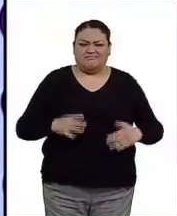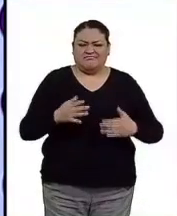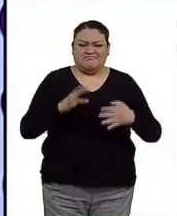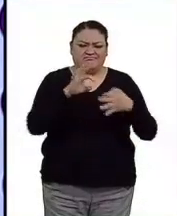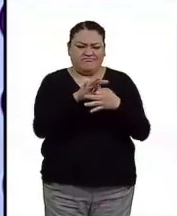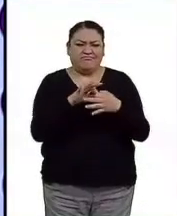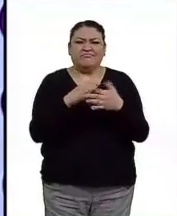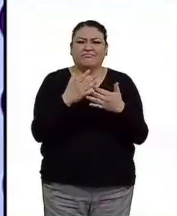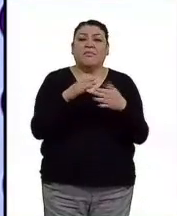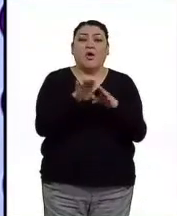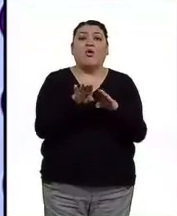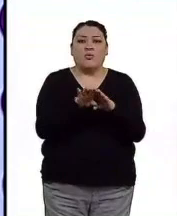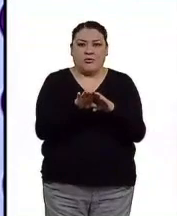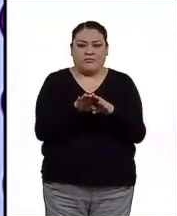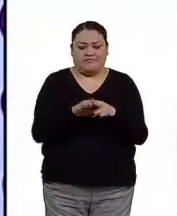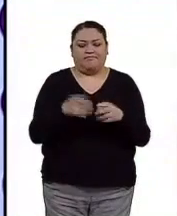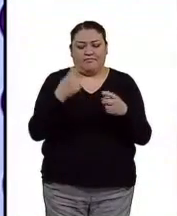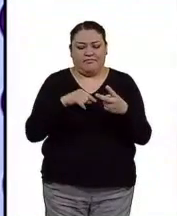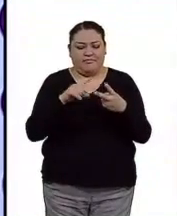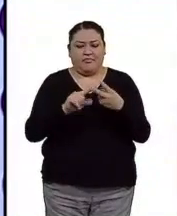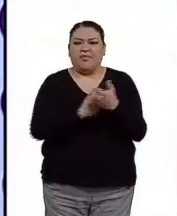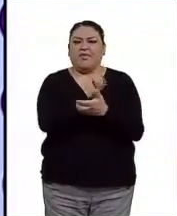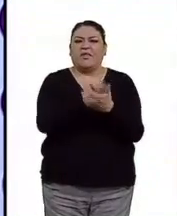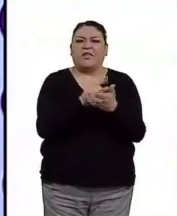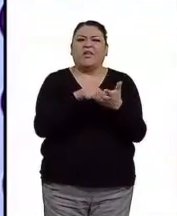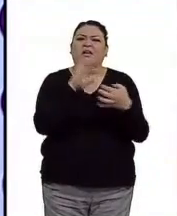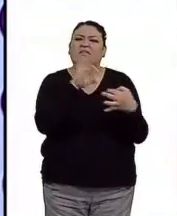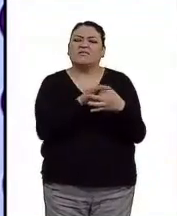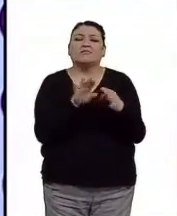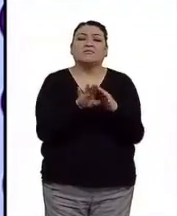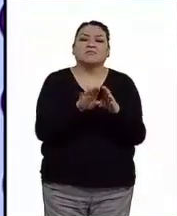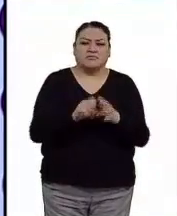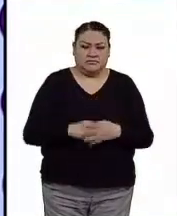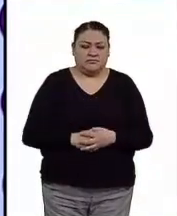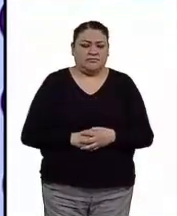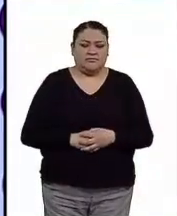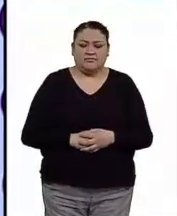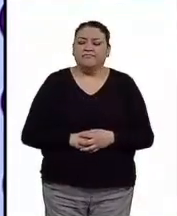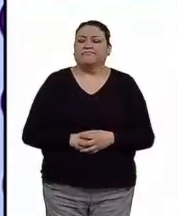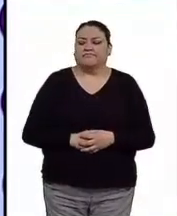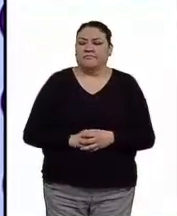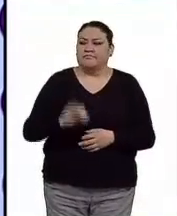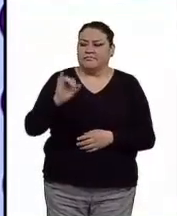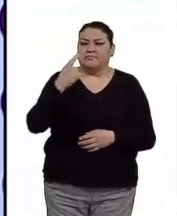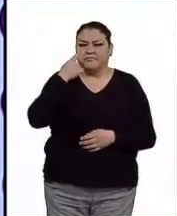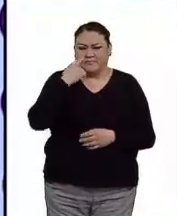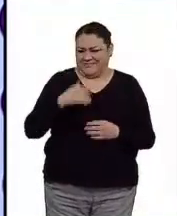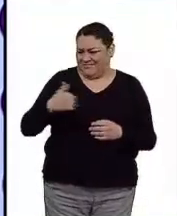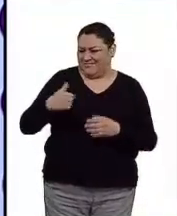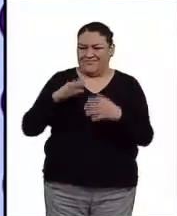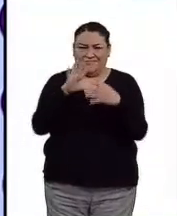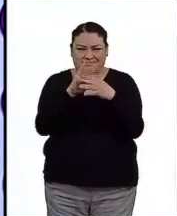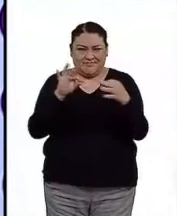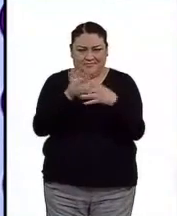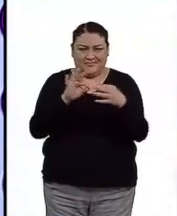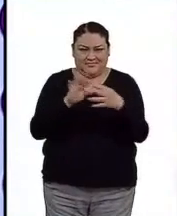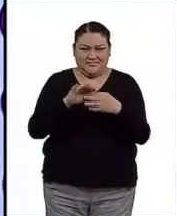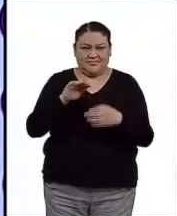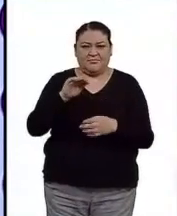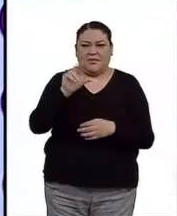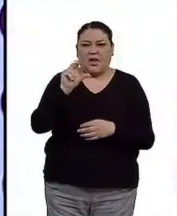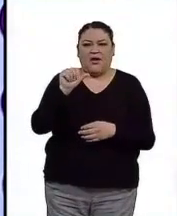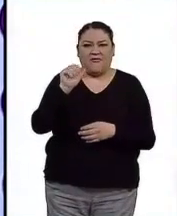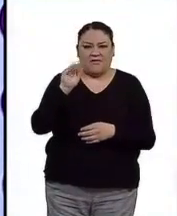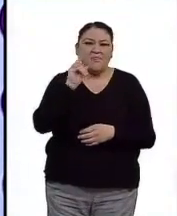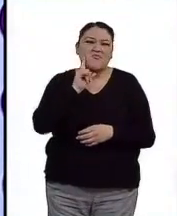las mujeres y también en el ámbito legal. ¿Eso cómo se manejaría? Bueno, básicamente, retomando todo lo que dicen Abigail y Aida,